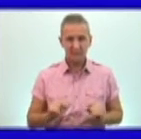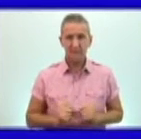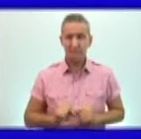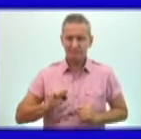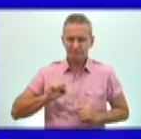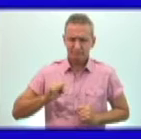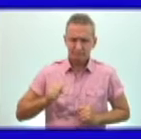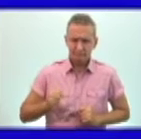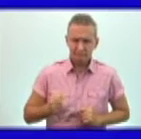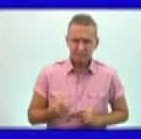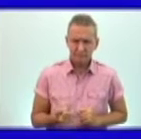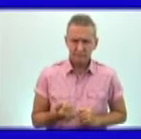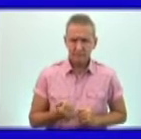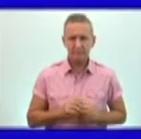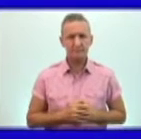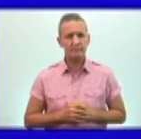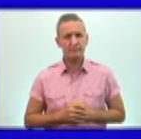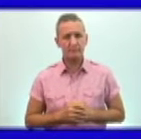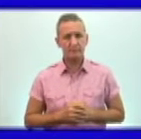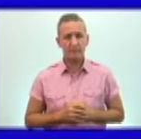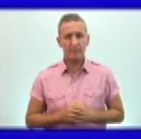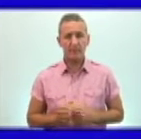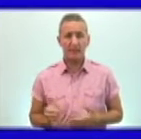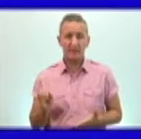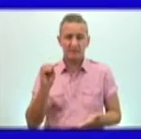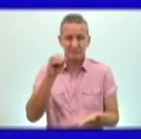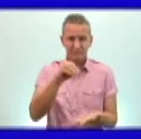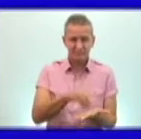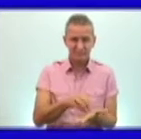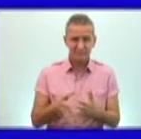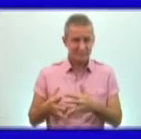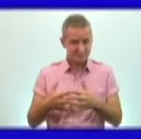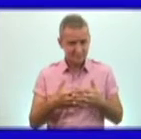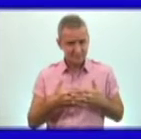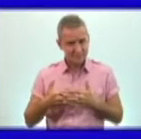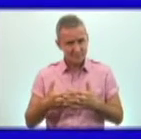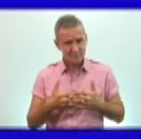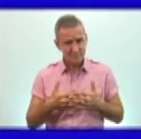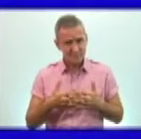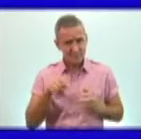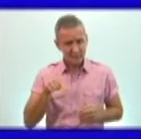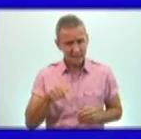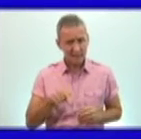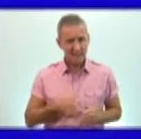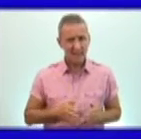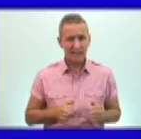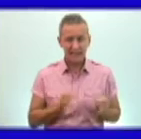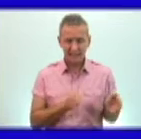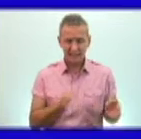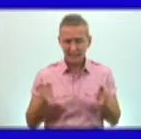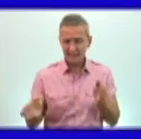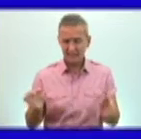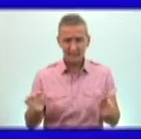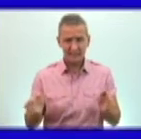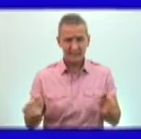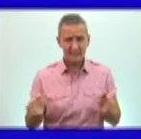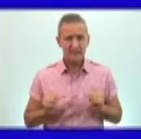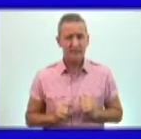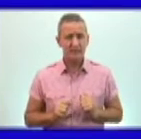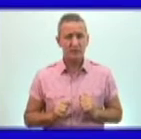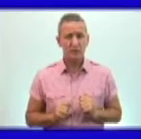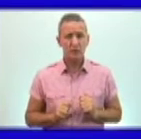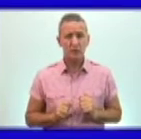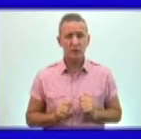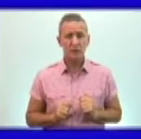subordinado, tenía sencillamente la ocupación norteamericana en esa trayectoria, en esa etapa, y por lo tanto los que